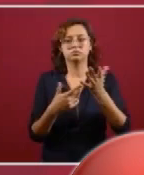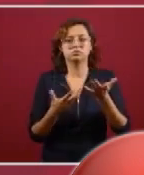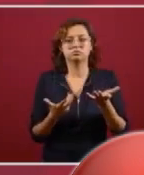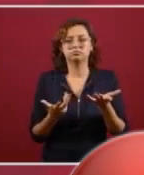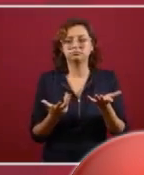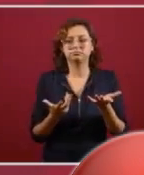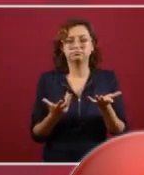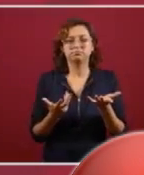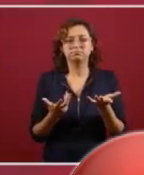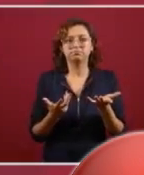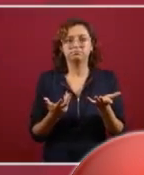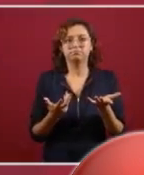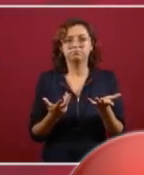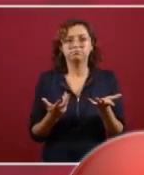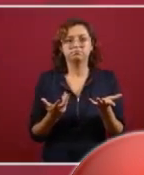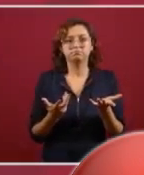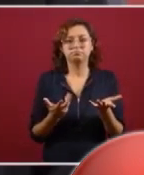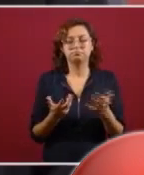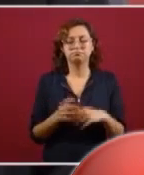apenas